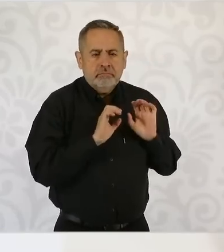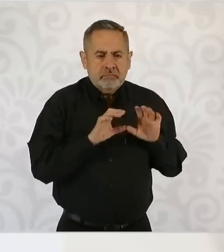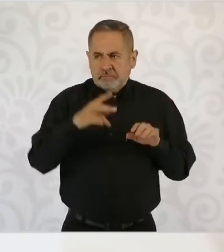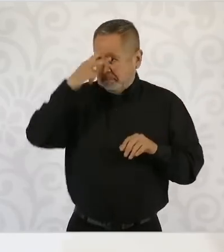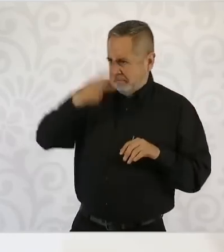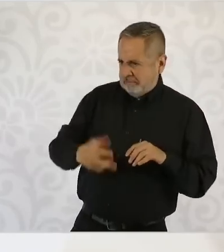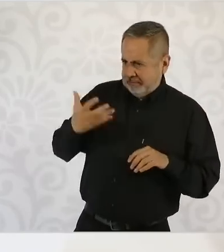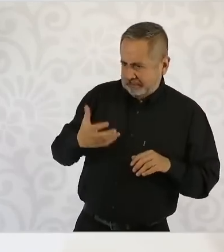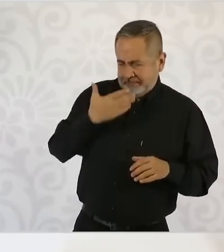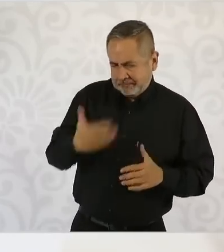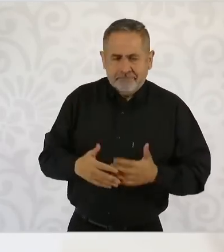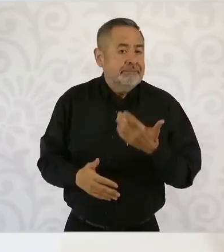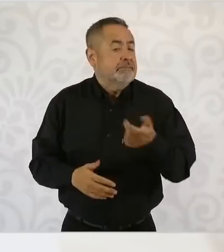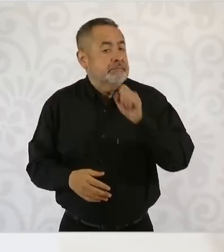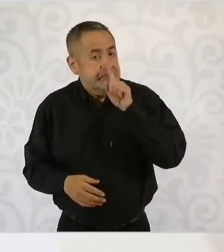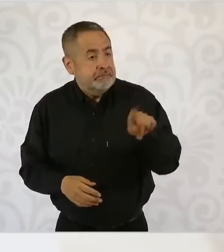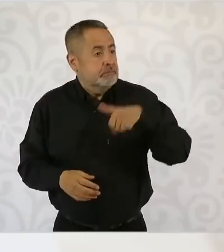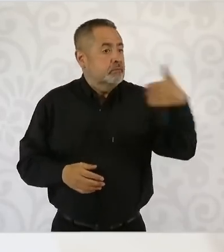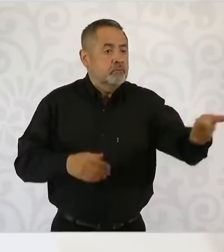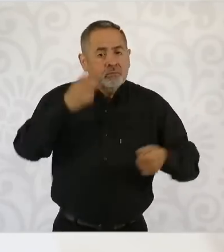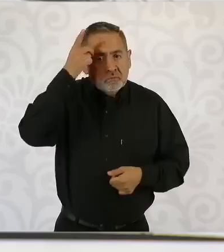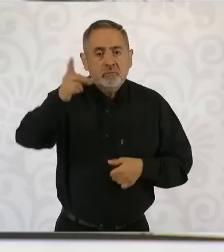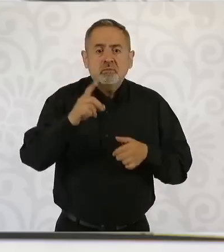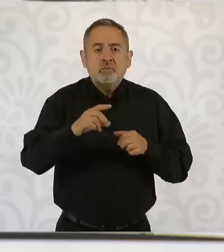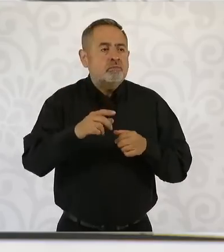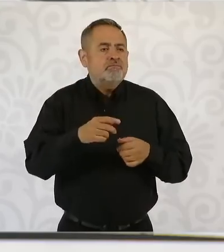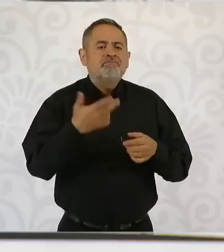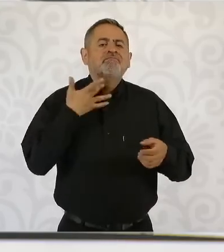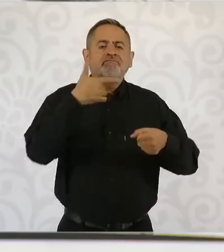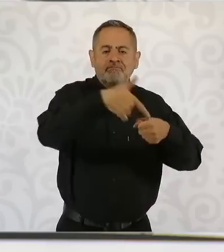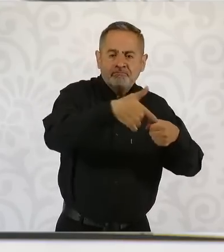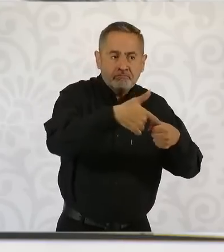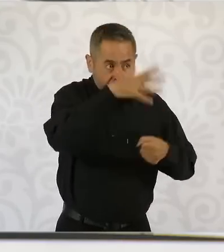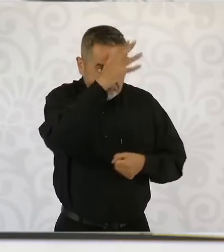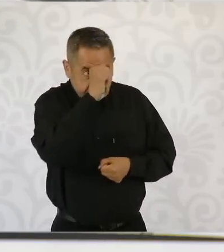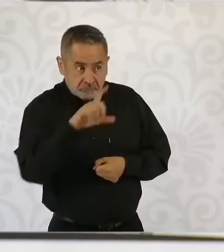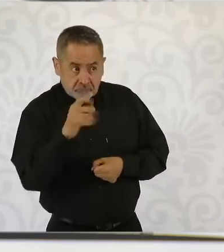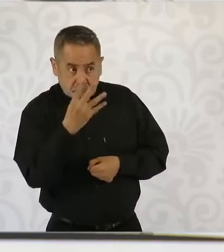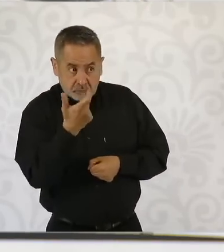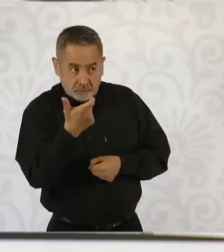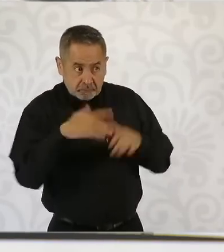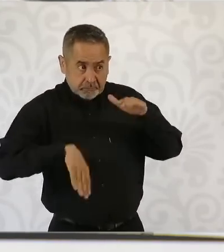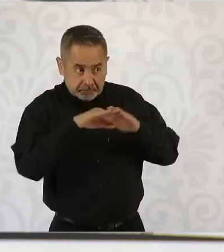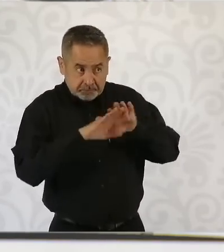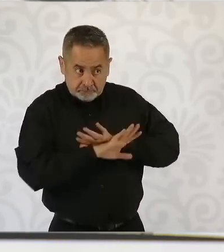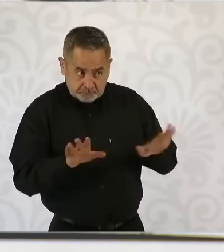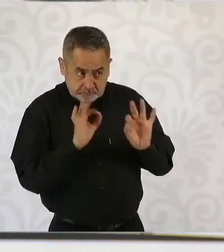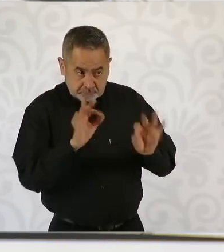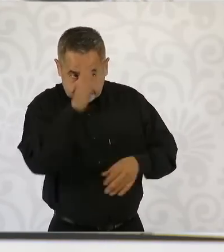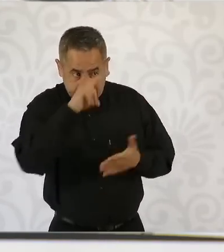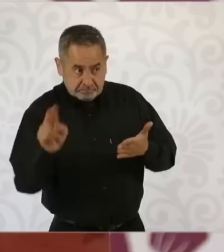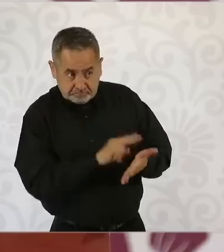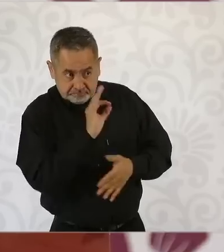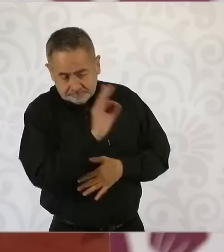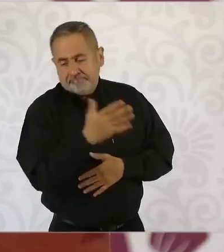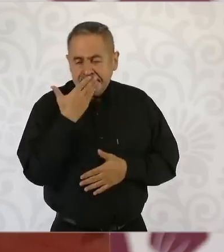precio mayor de 24 pesos, que ha sido muy importante. En fin, son acuerdos generales que tenemos y creemos que esto que